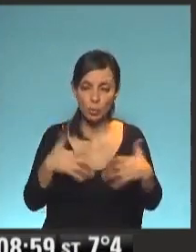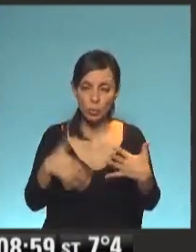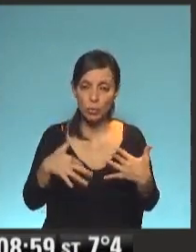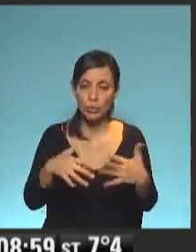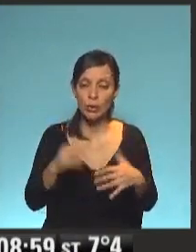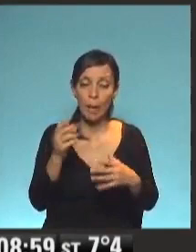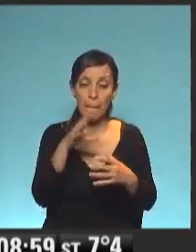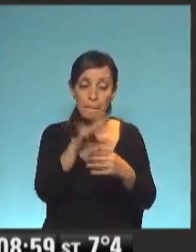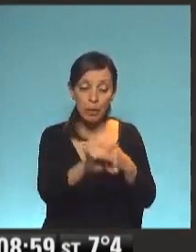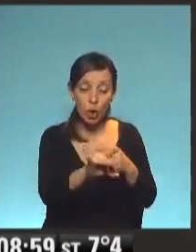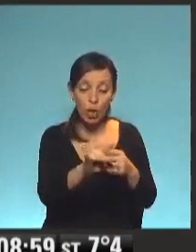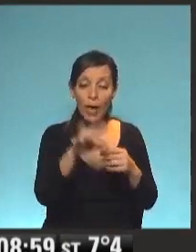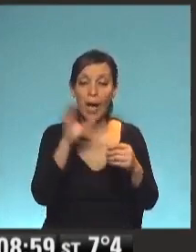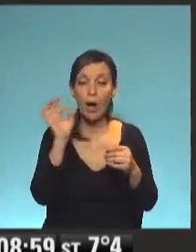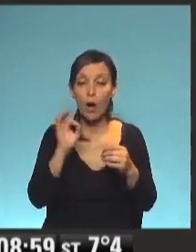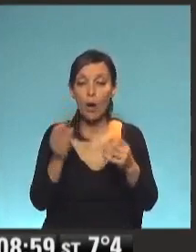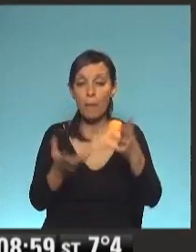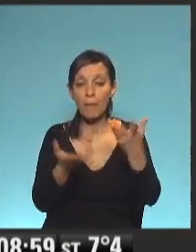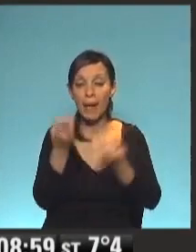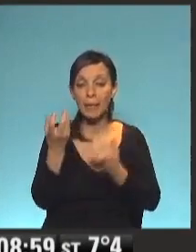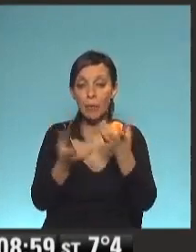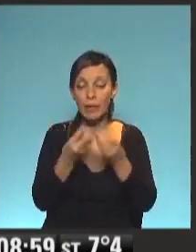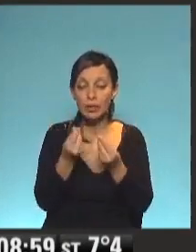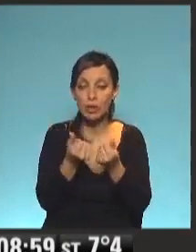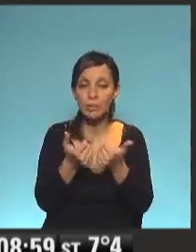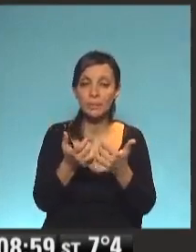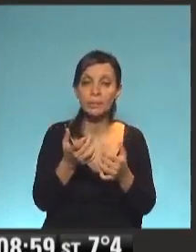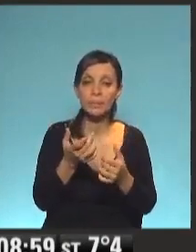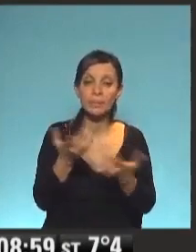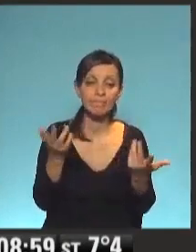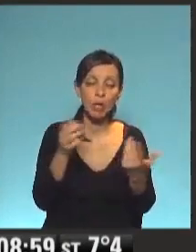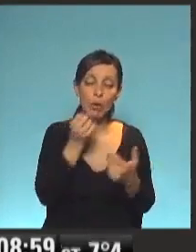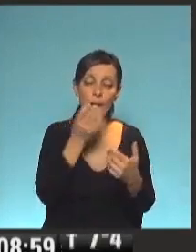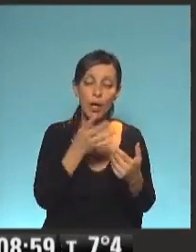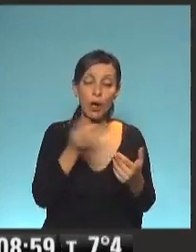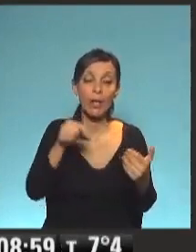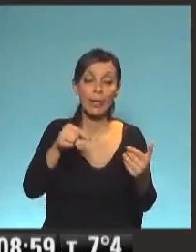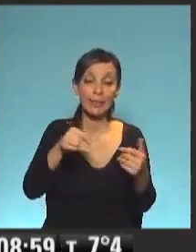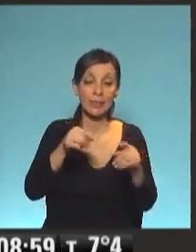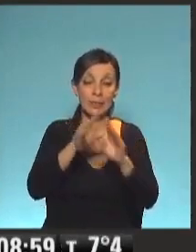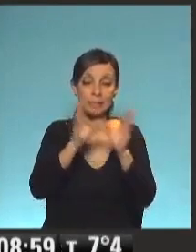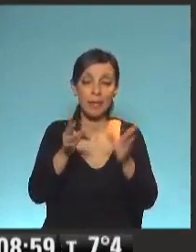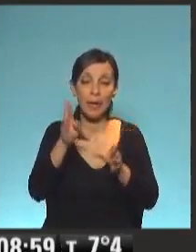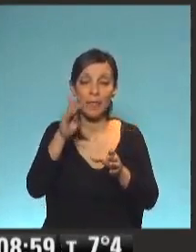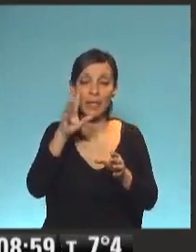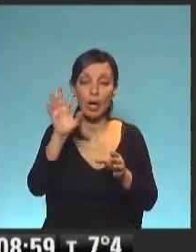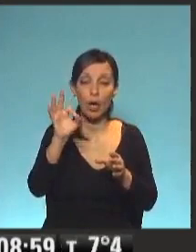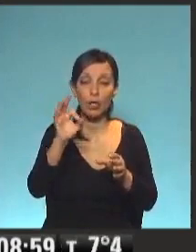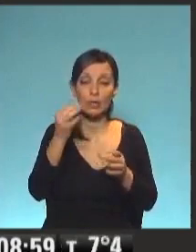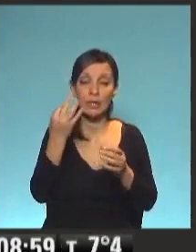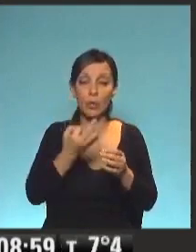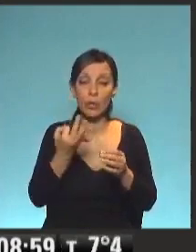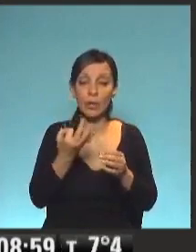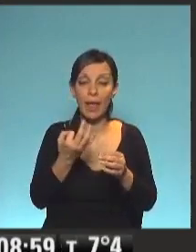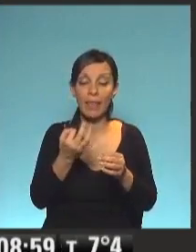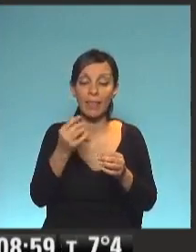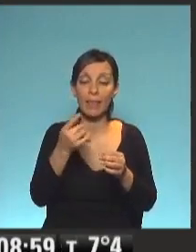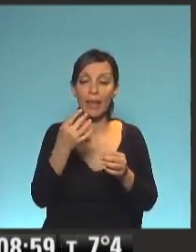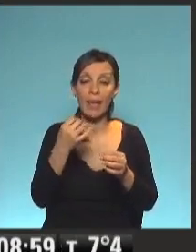que solo en laboratorios con esta complejidad o con este nivel de bioseguridad tienen la capacidad para